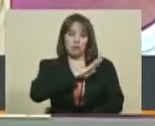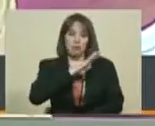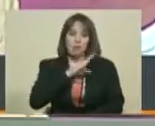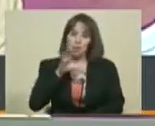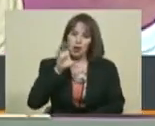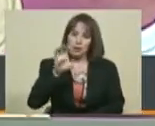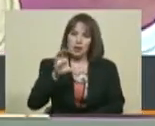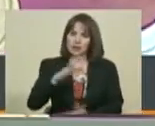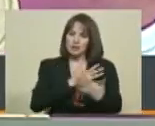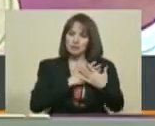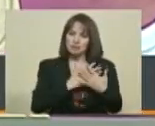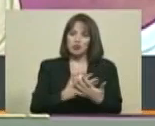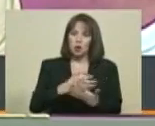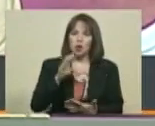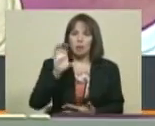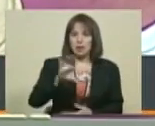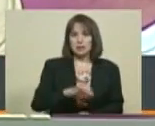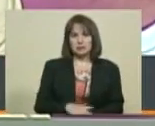patria,